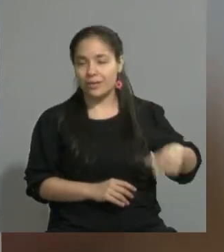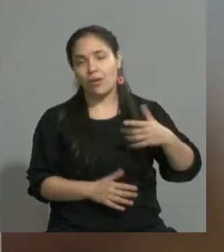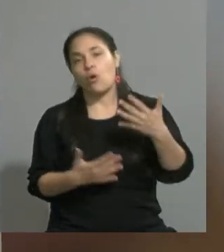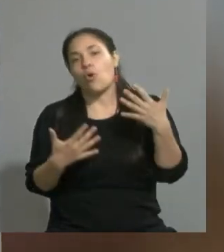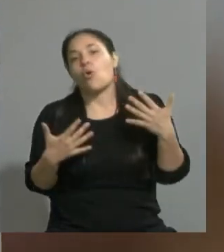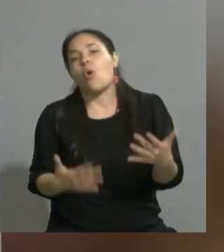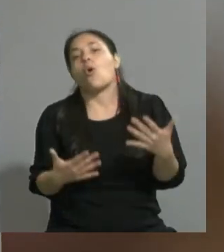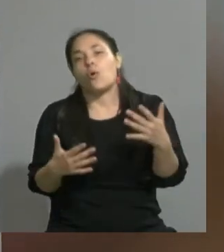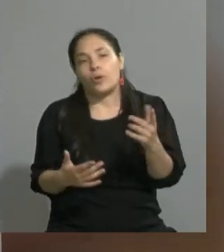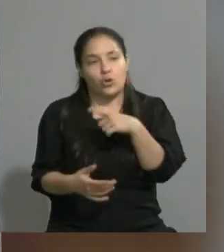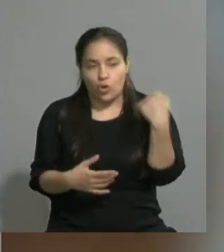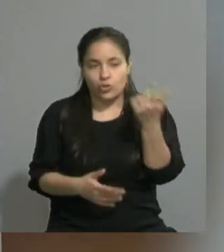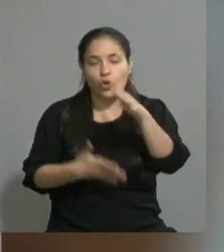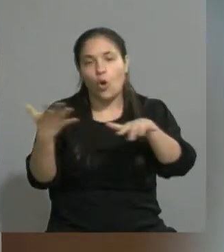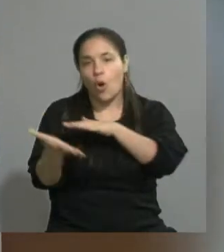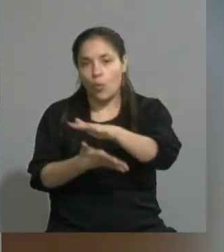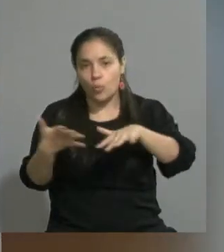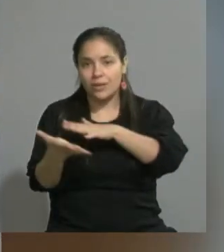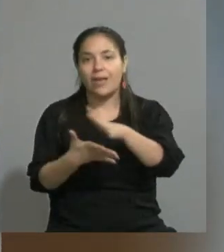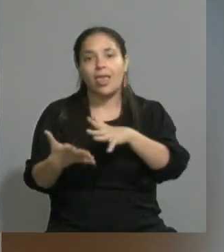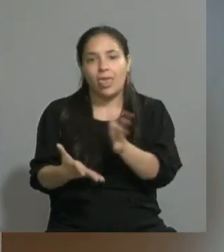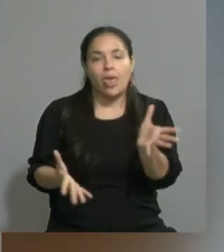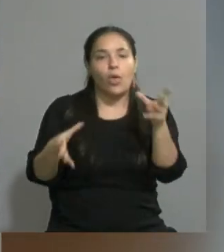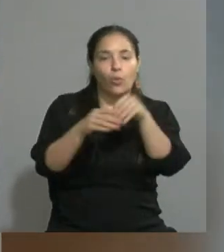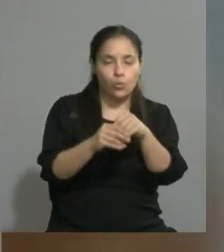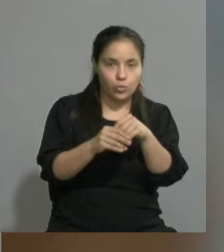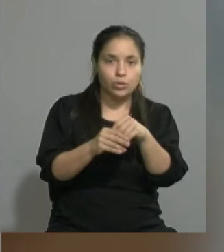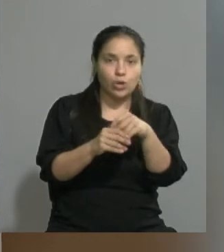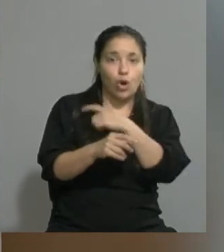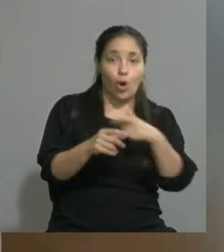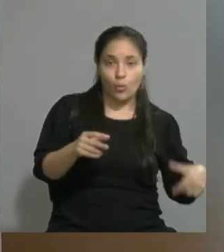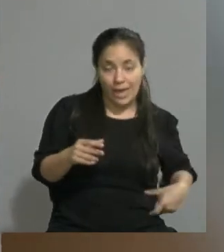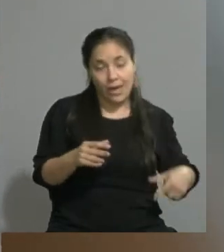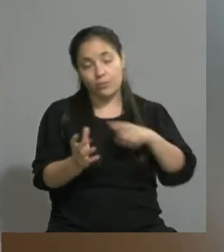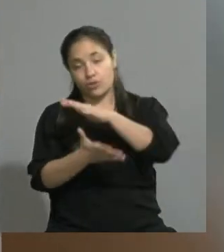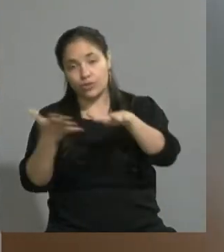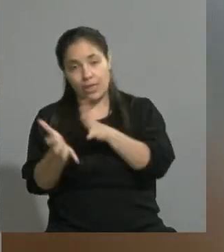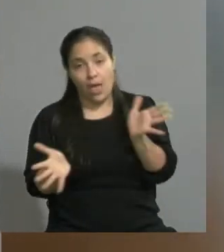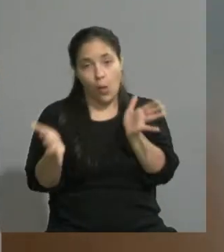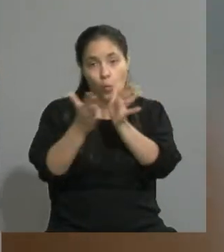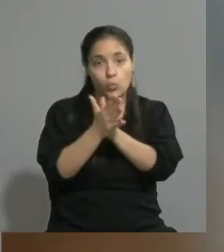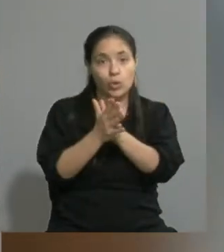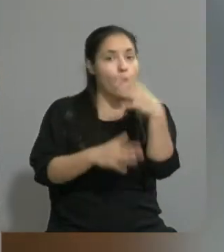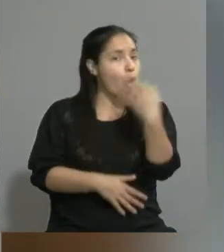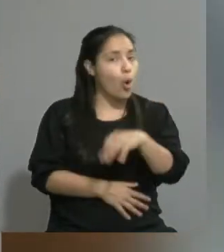supuesto, nosotros, la comunidad coadyuvando con el Estado, porque somos lo mismo, debe